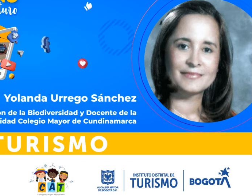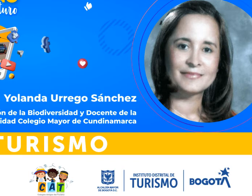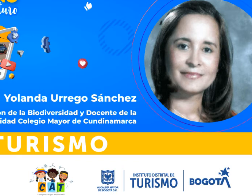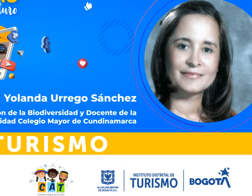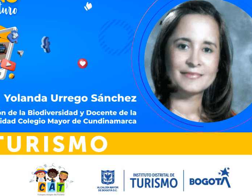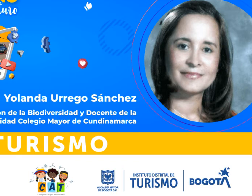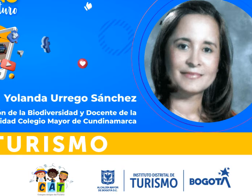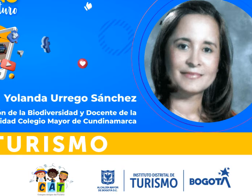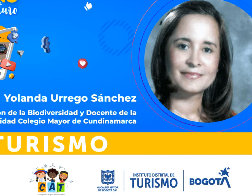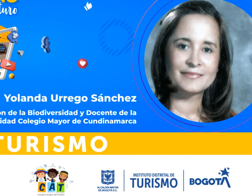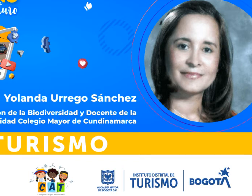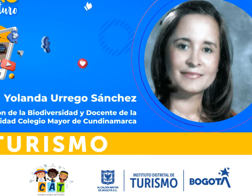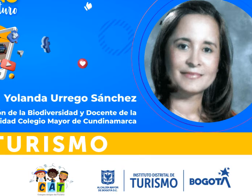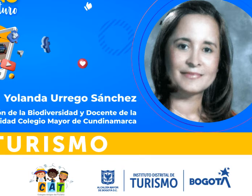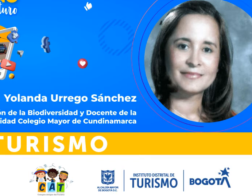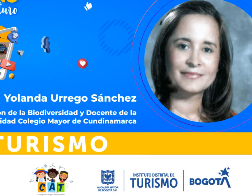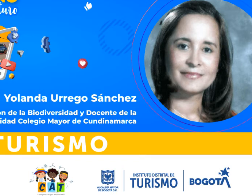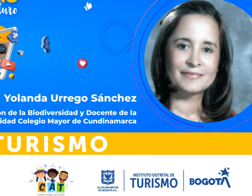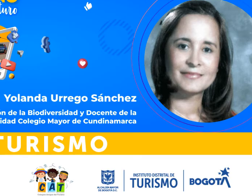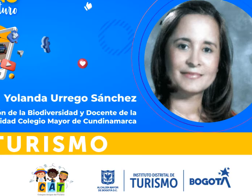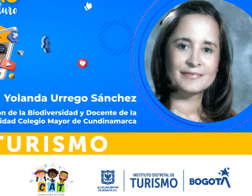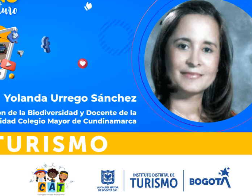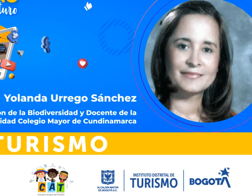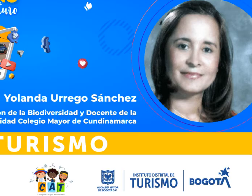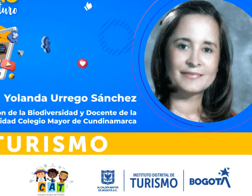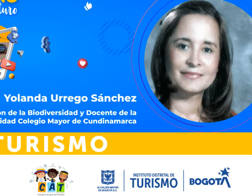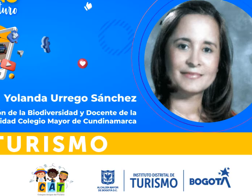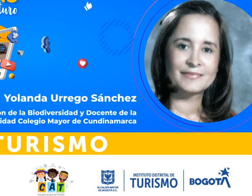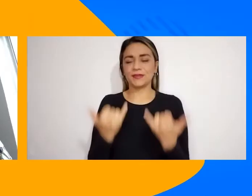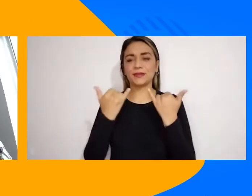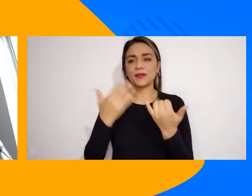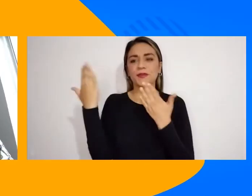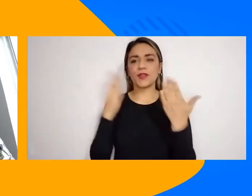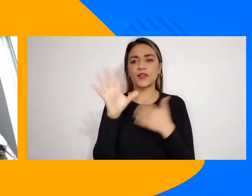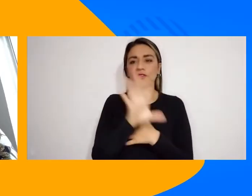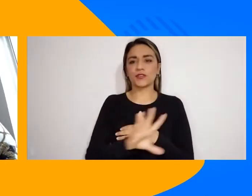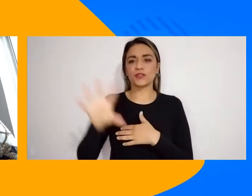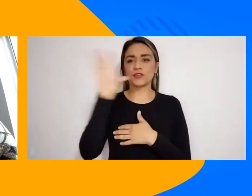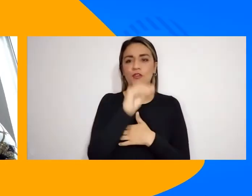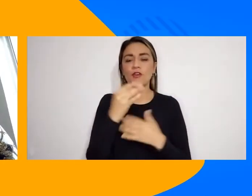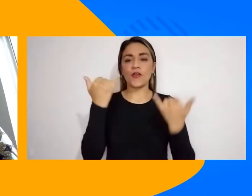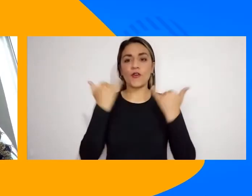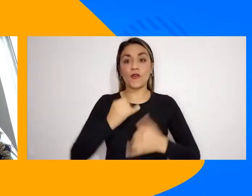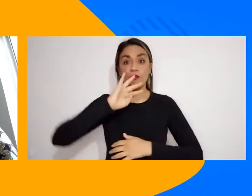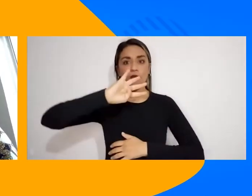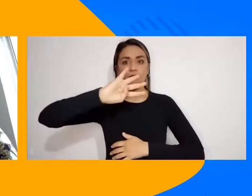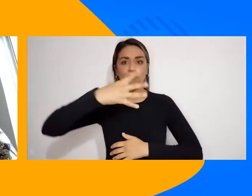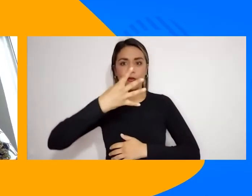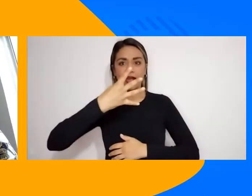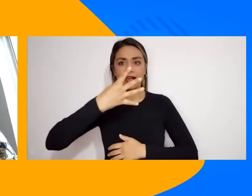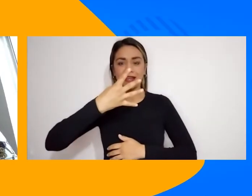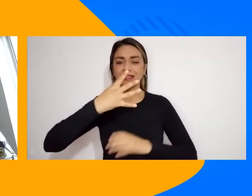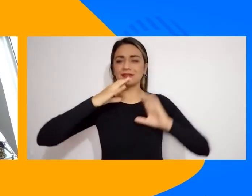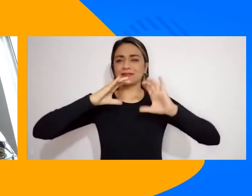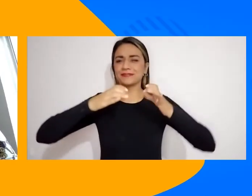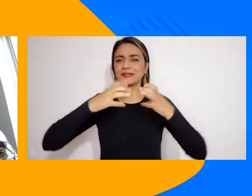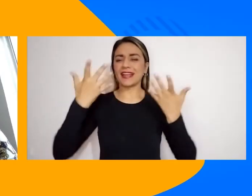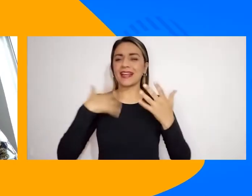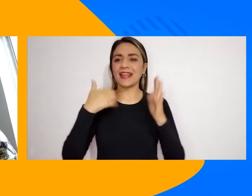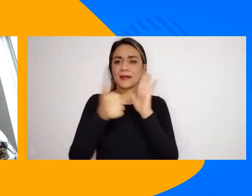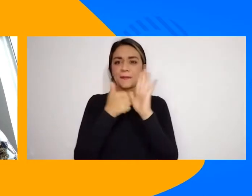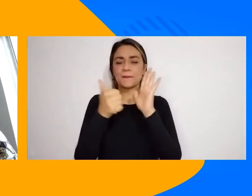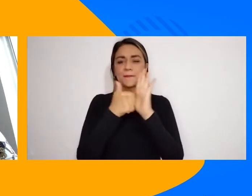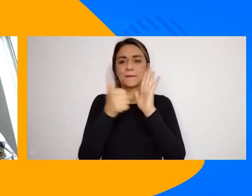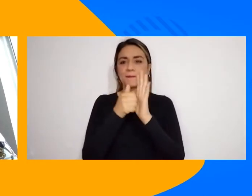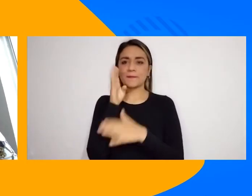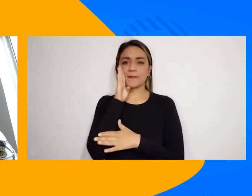Hola, muy buenas tardes. Les damos la bienvenida a todos a nuestra cuarta sesión de la cátedra